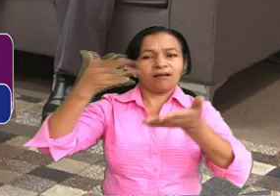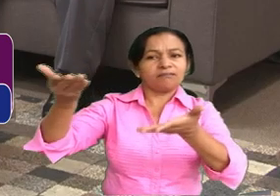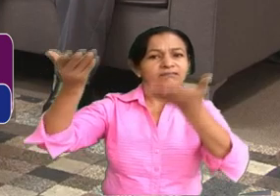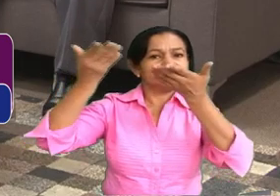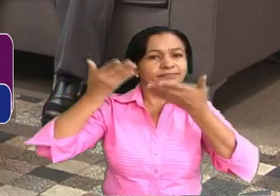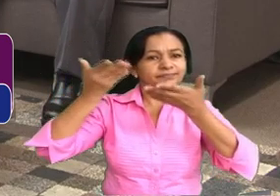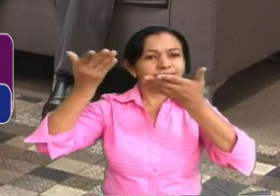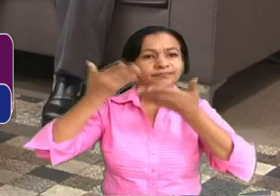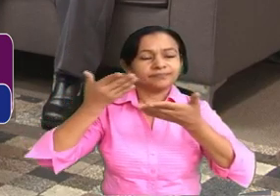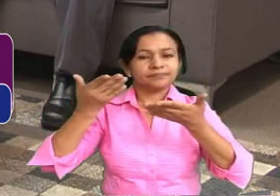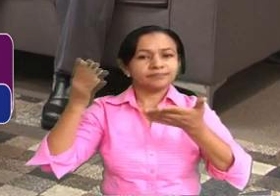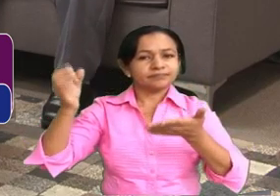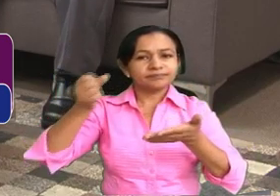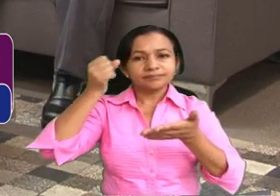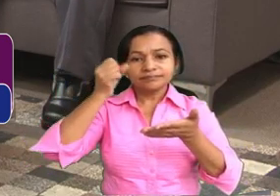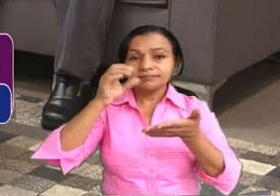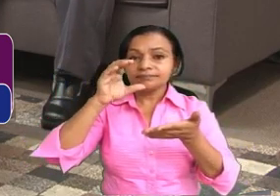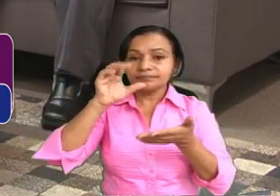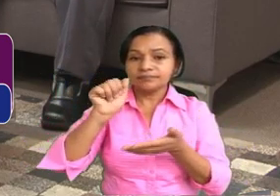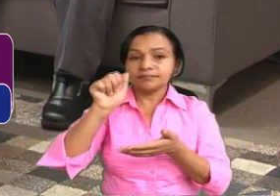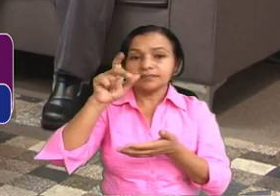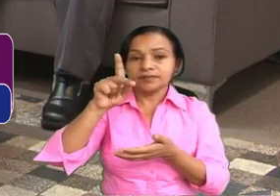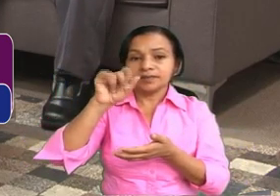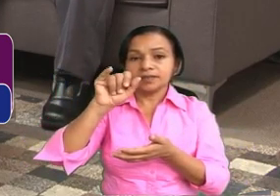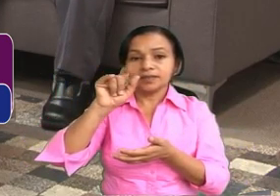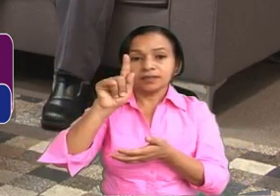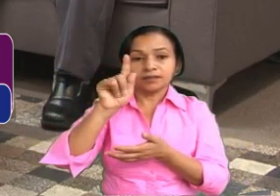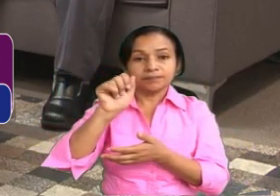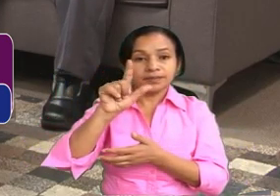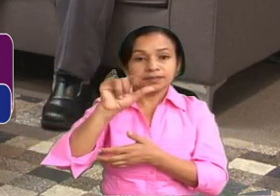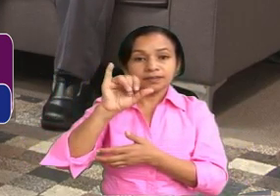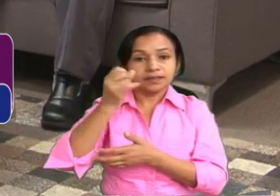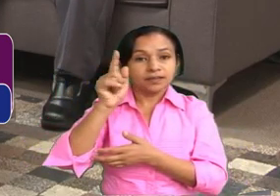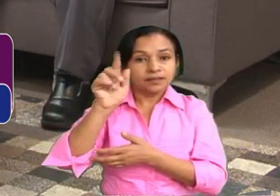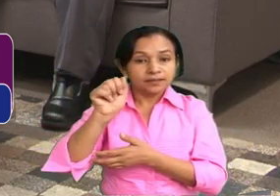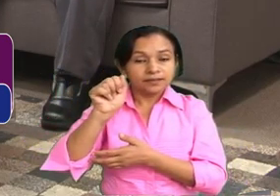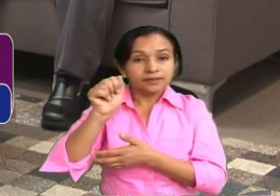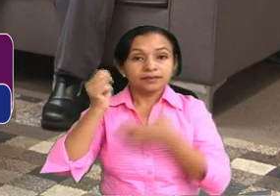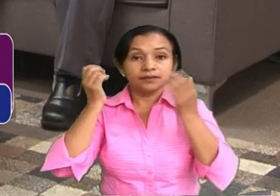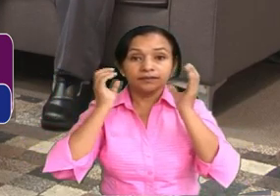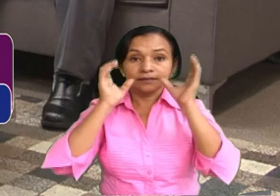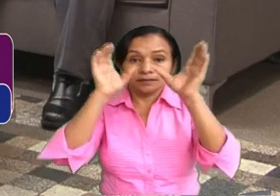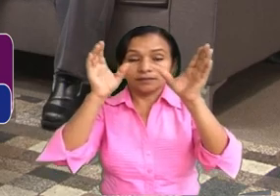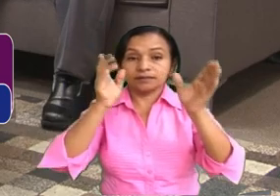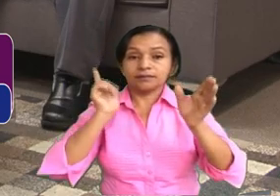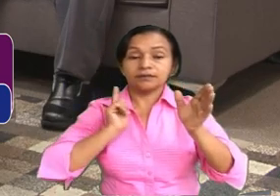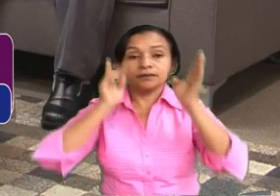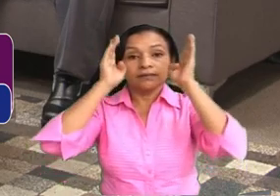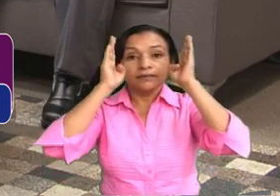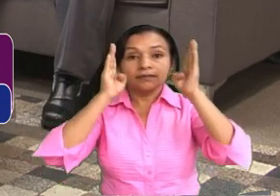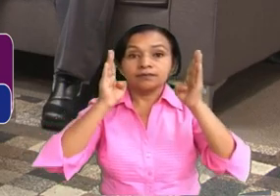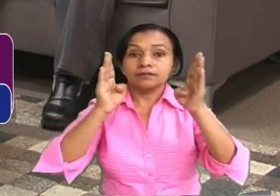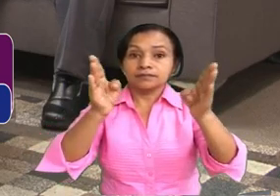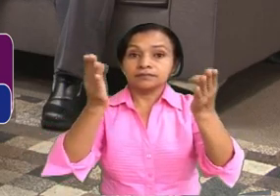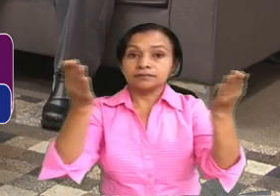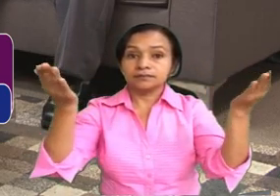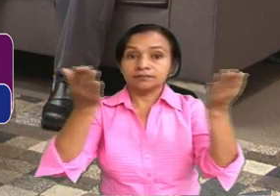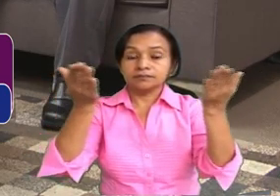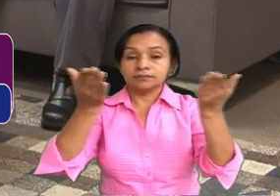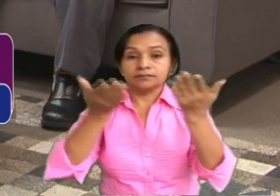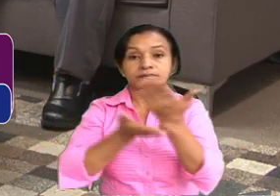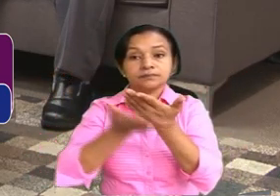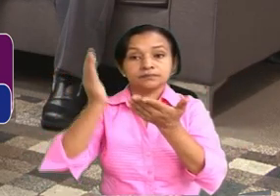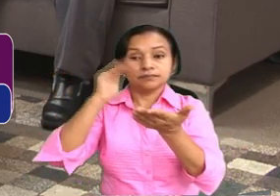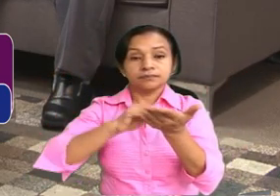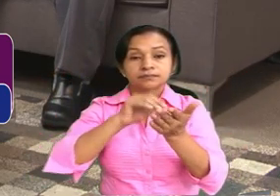también de procesos capitalistas. Dentro de esa dinámica, si bien es cierto, nuestra costa de Caribe capta la atención, en principio por la reivindicación